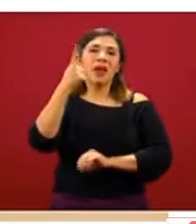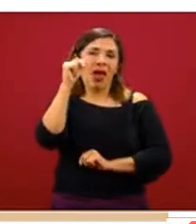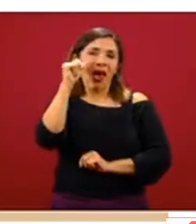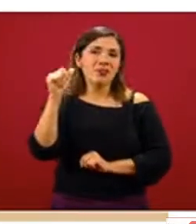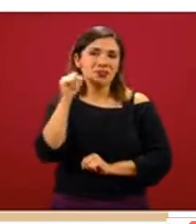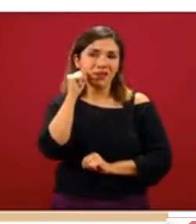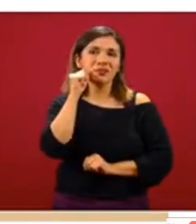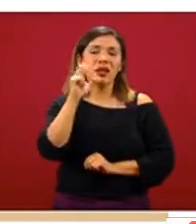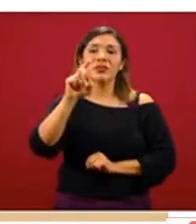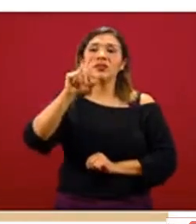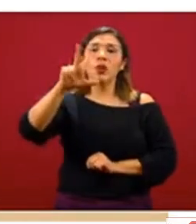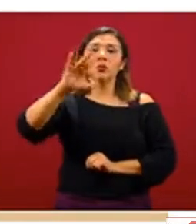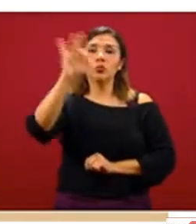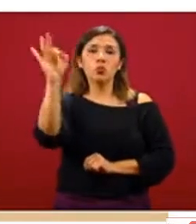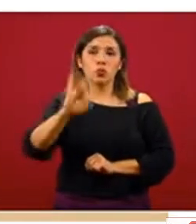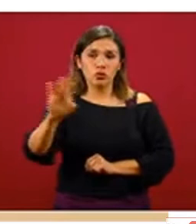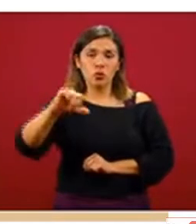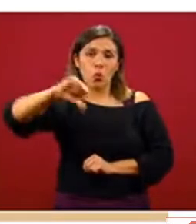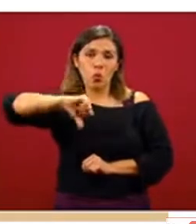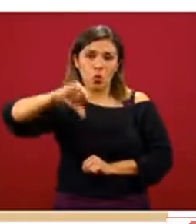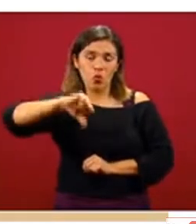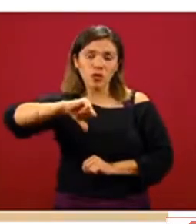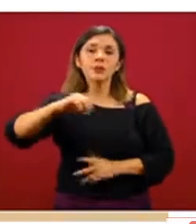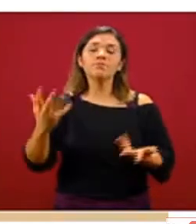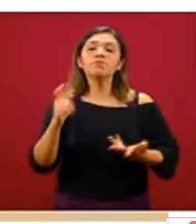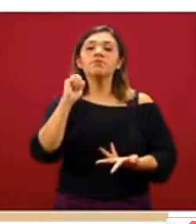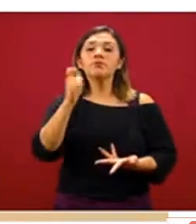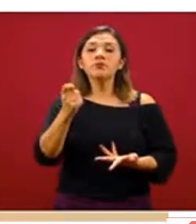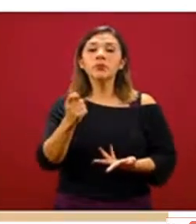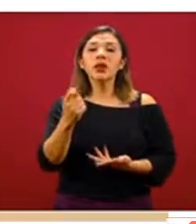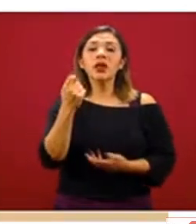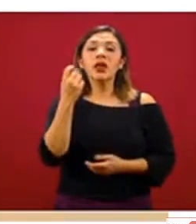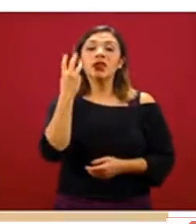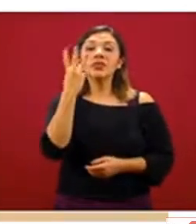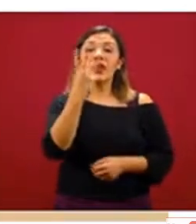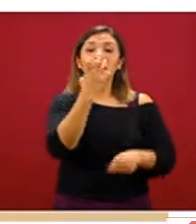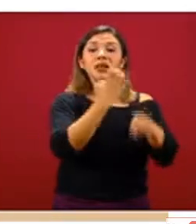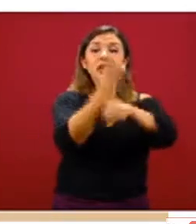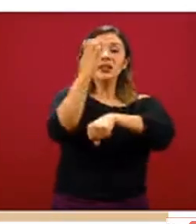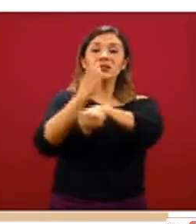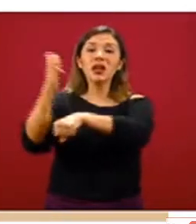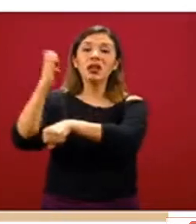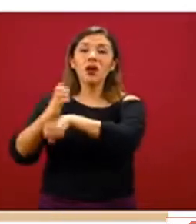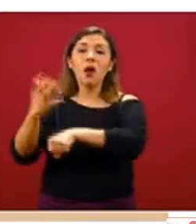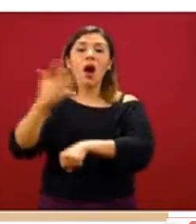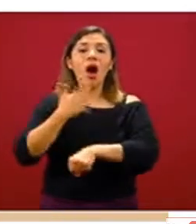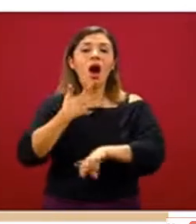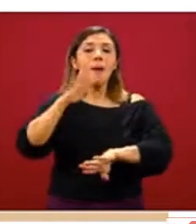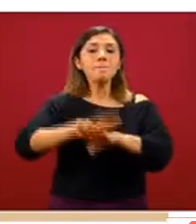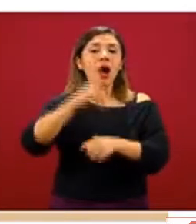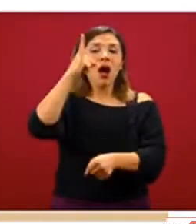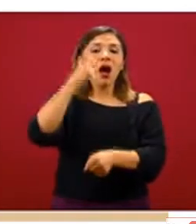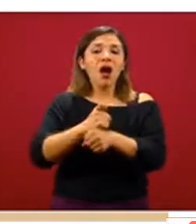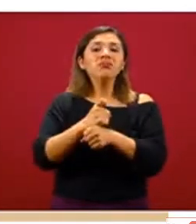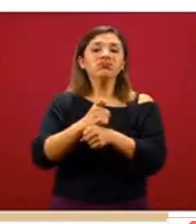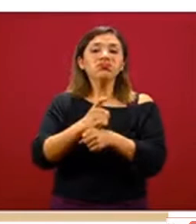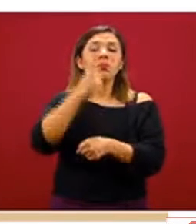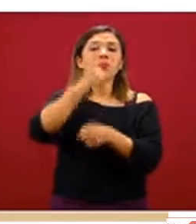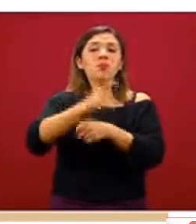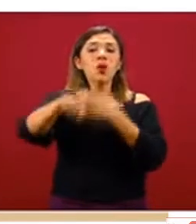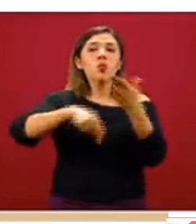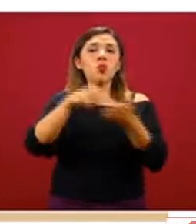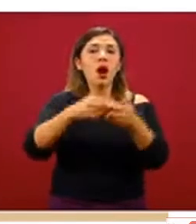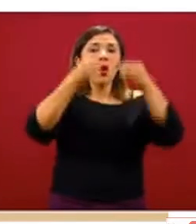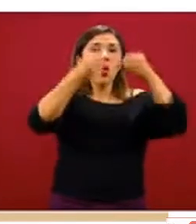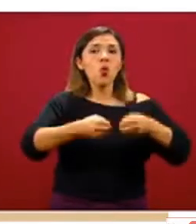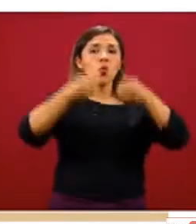ayer, 38% es el día de hoy, y son 3 entidades federativas las que tienen prácticamente el primer lugar de